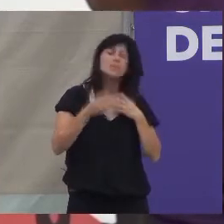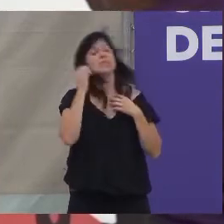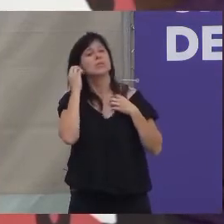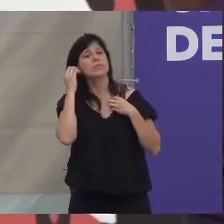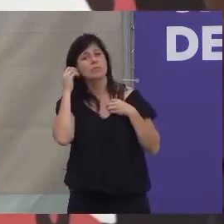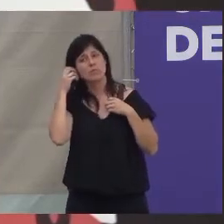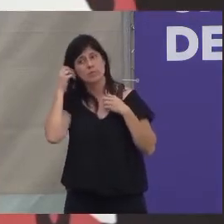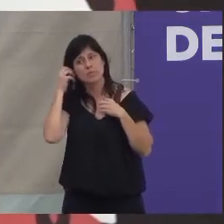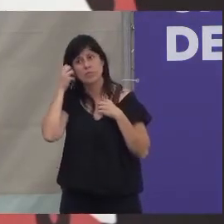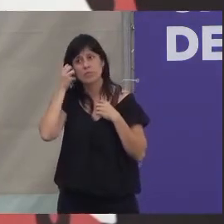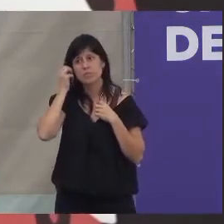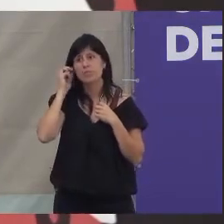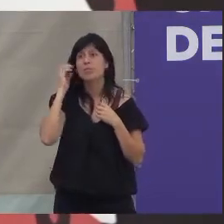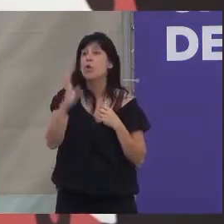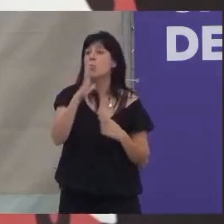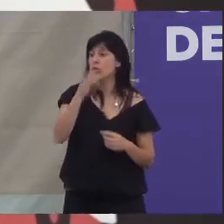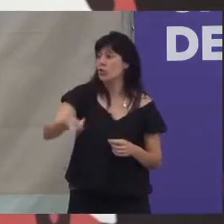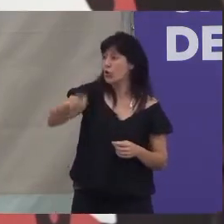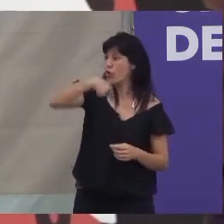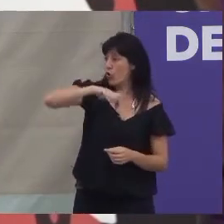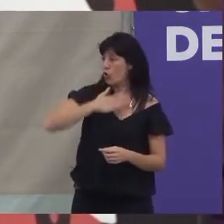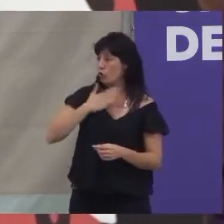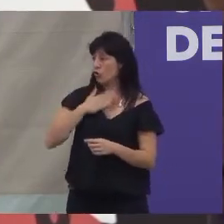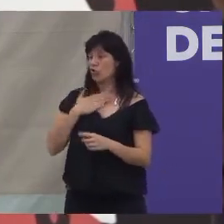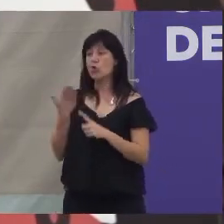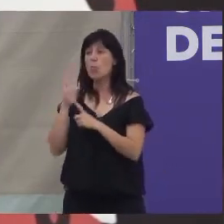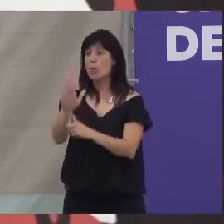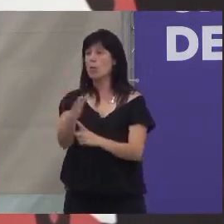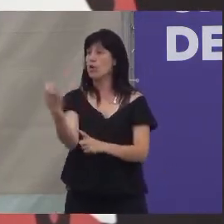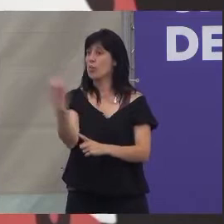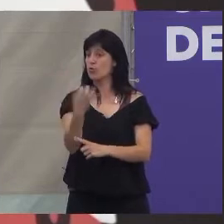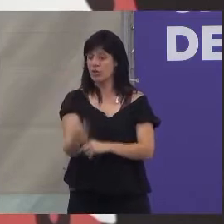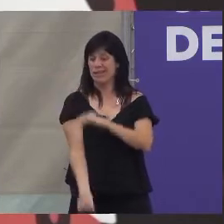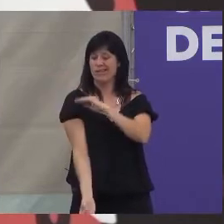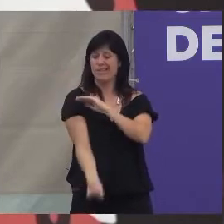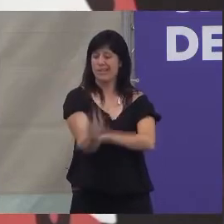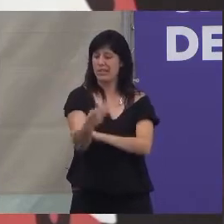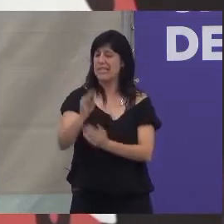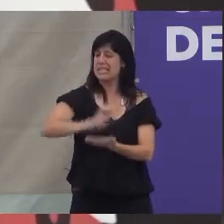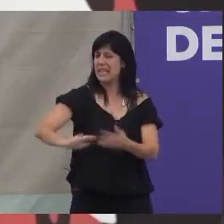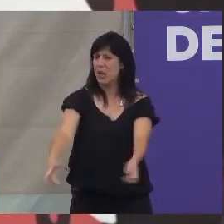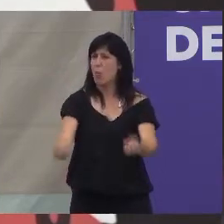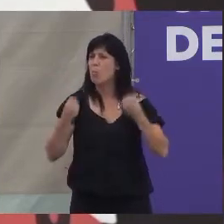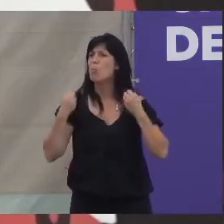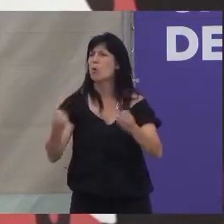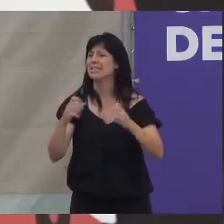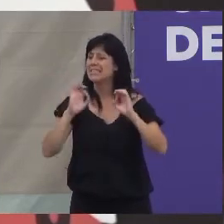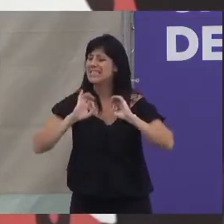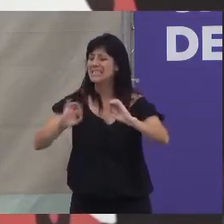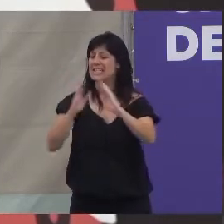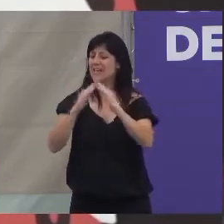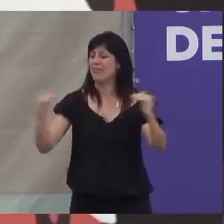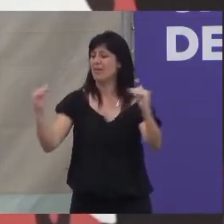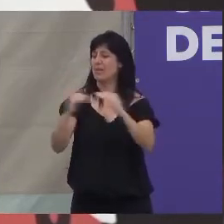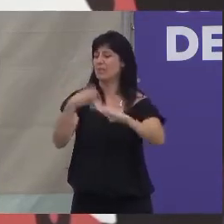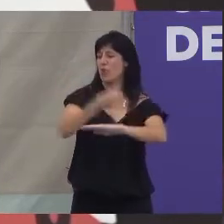Por eso, nosotros proponemos crear una secretaría potente de feminismos y de